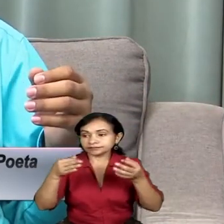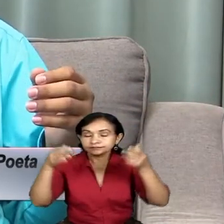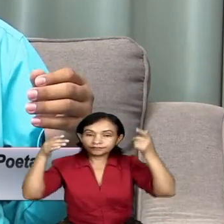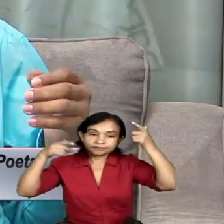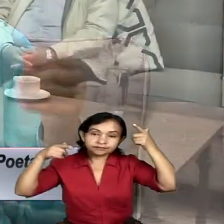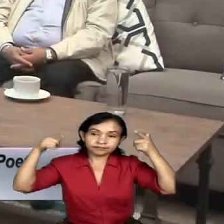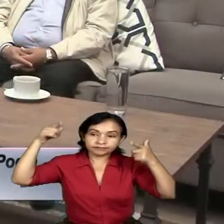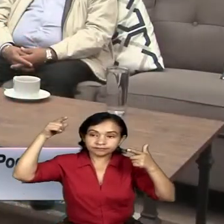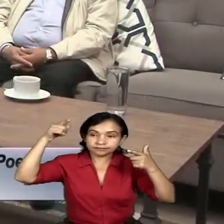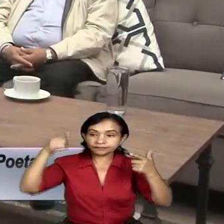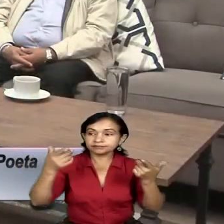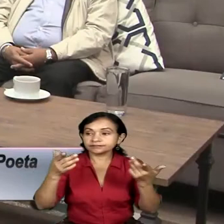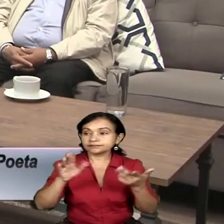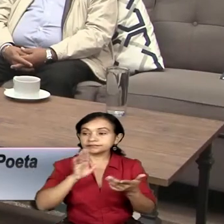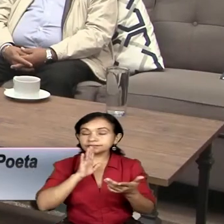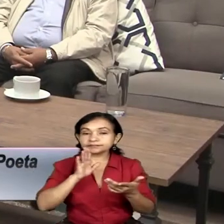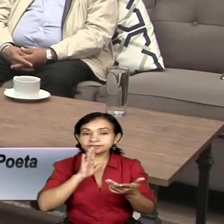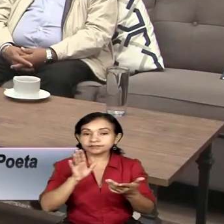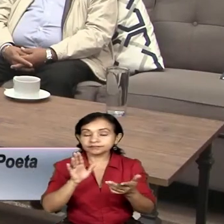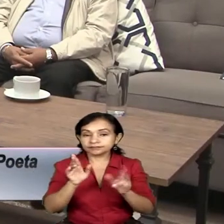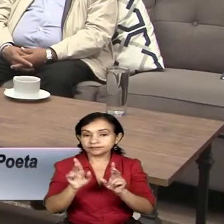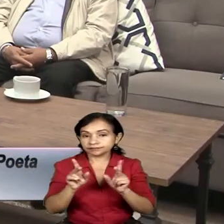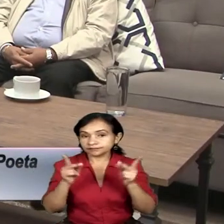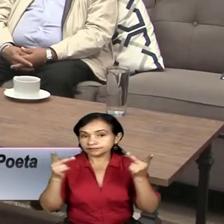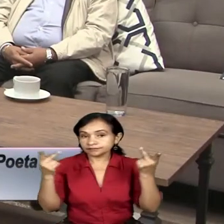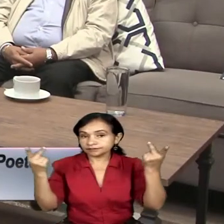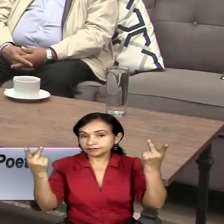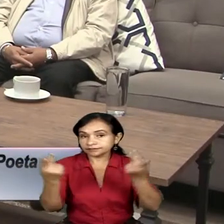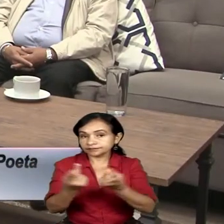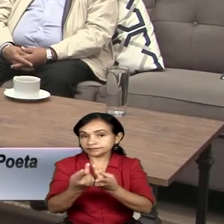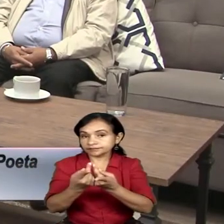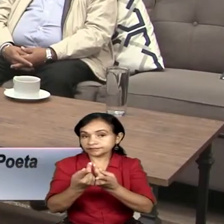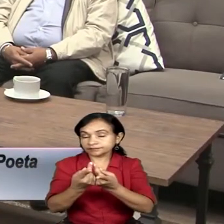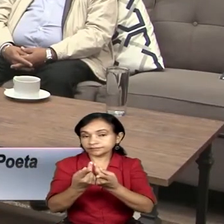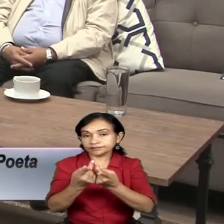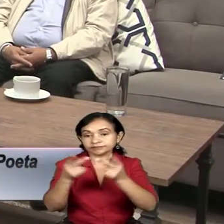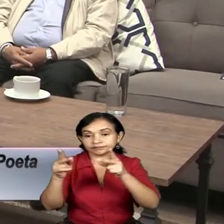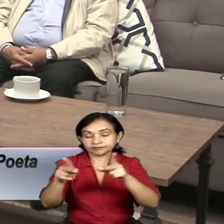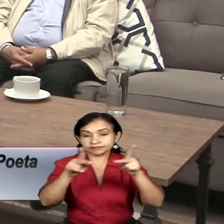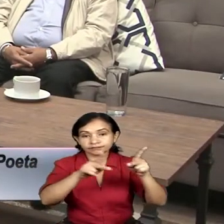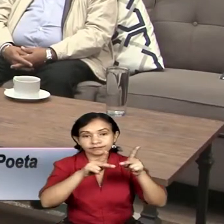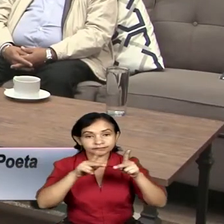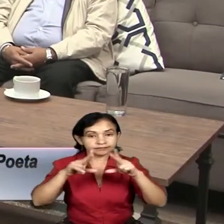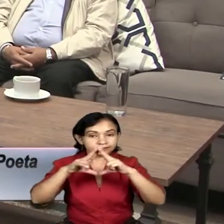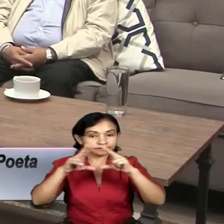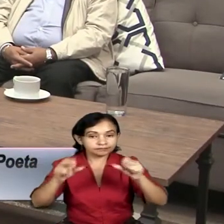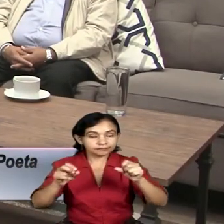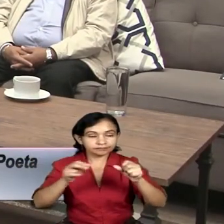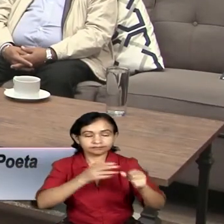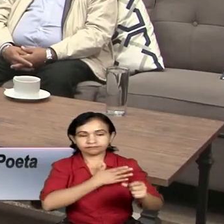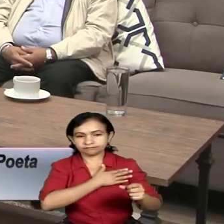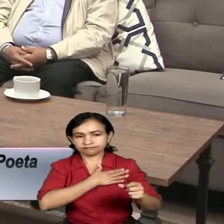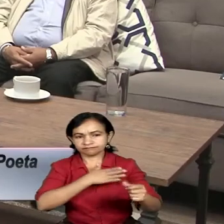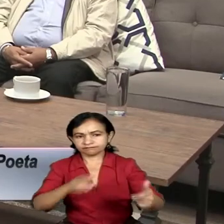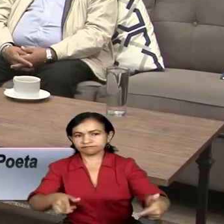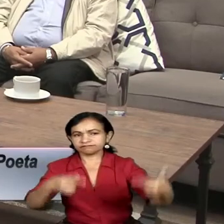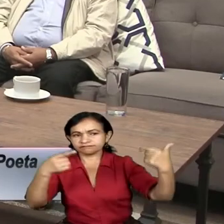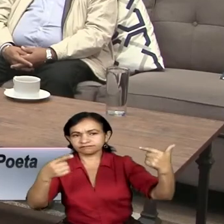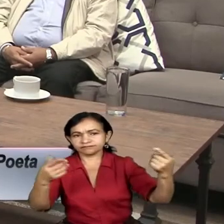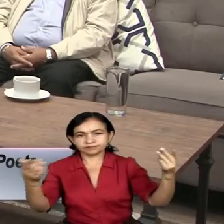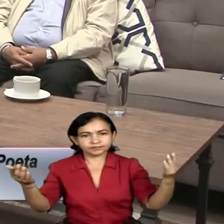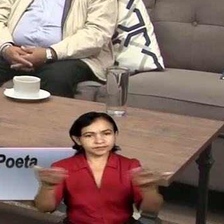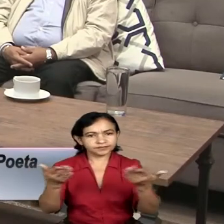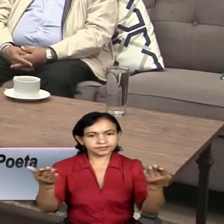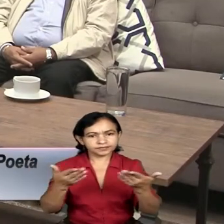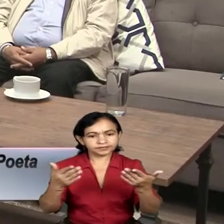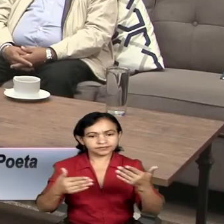también la expresión popular del desprecio que existía por parte de la población nicaragüense hacia la dictadura somocista. ¿Cómo se da